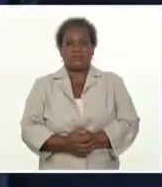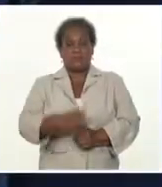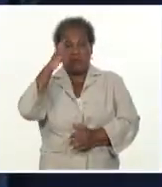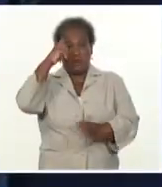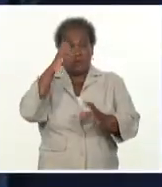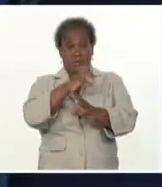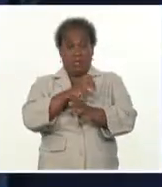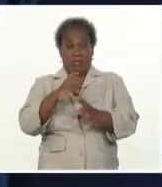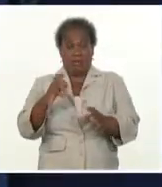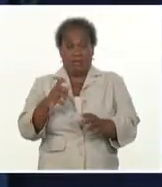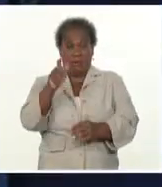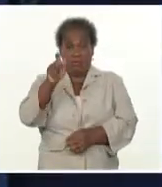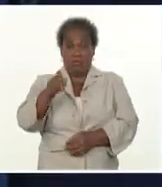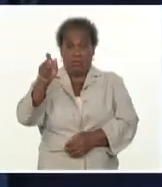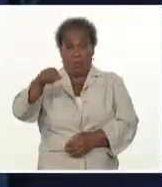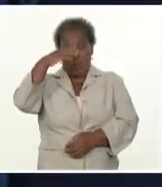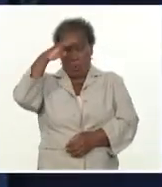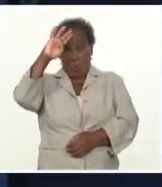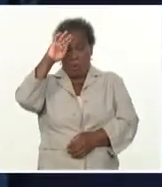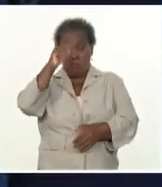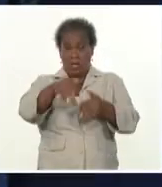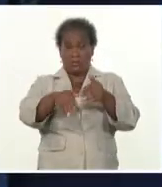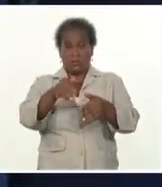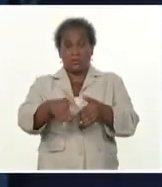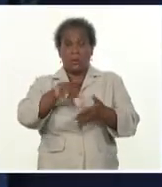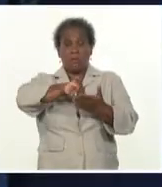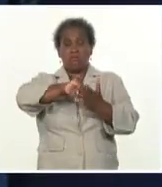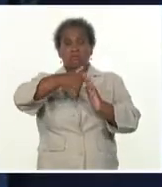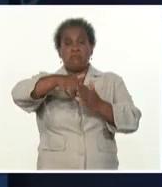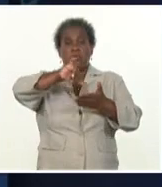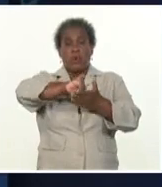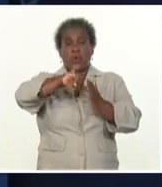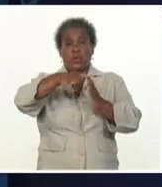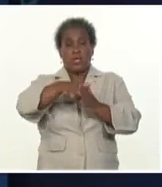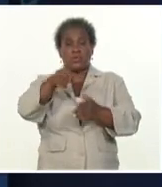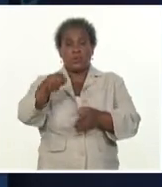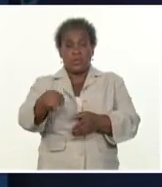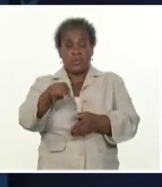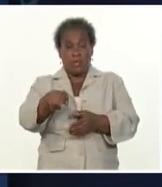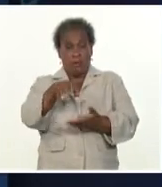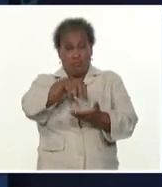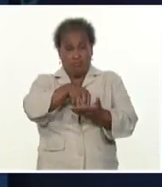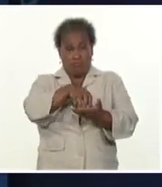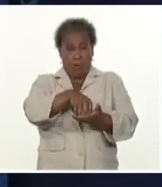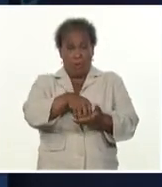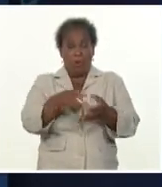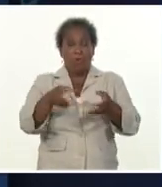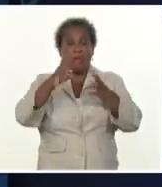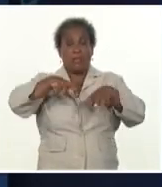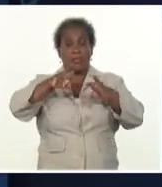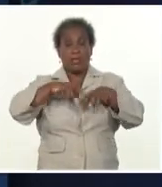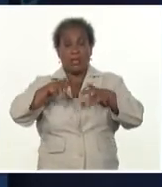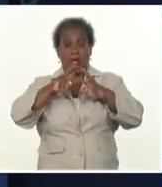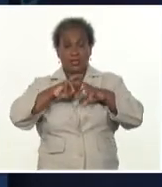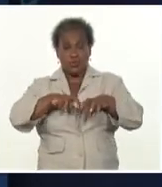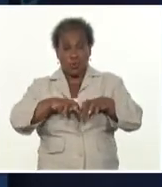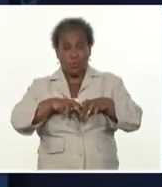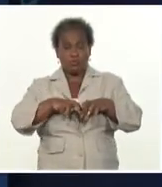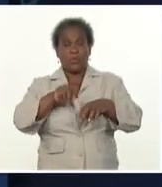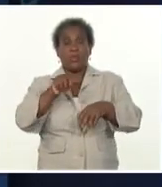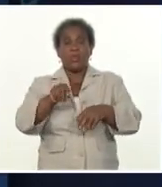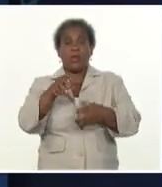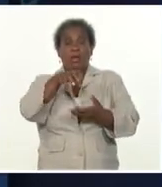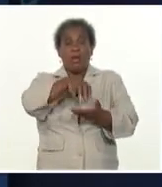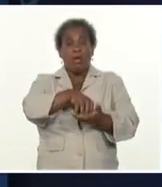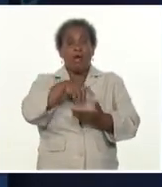Científicos cubanos participan activamente en los proyectos que lleva adelante el Instituto Unificado de Investigaciones Nucleares, ubicado en la ciudad